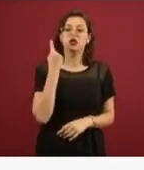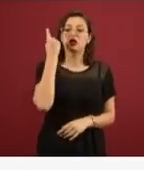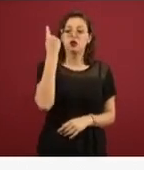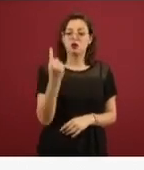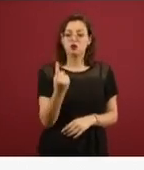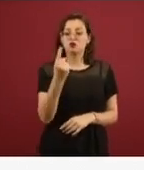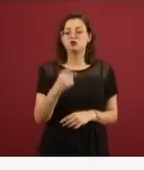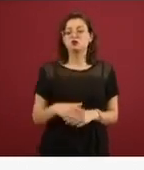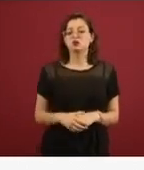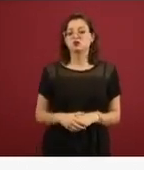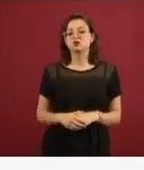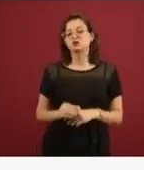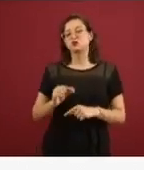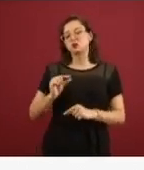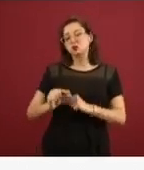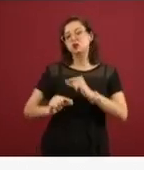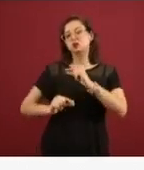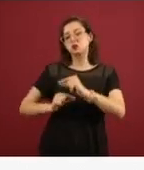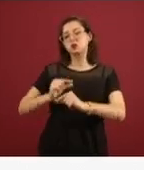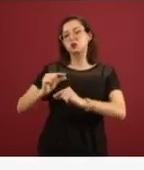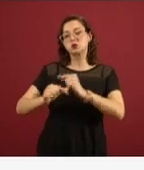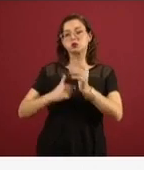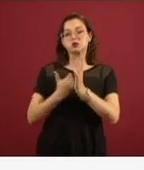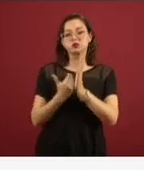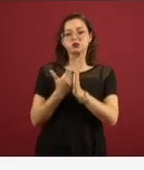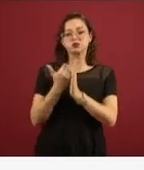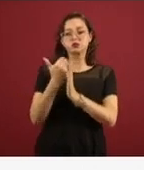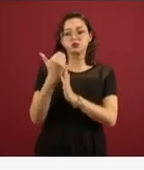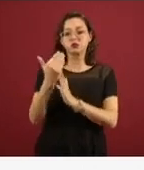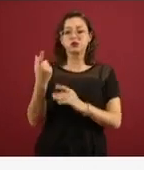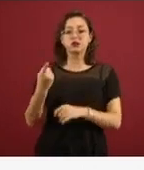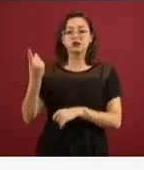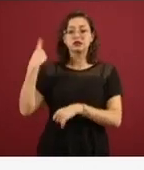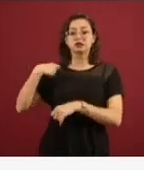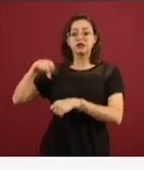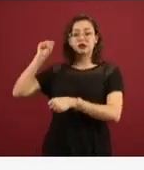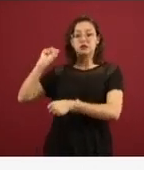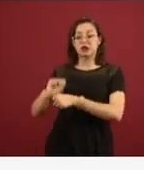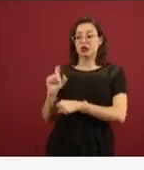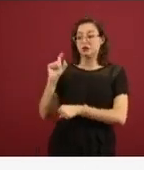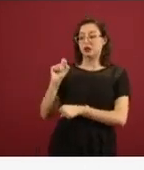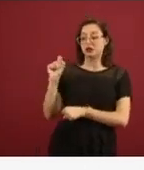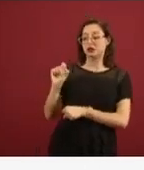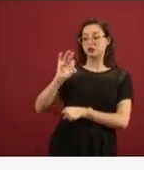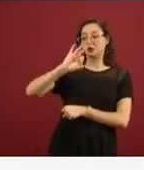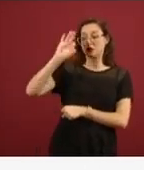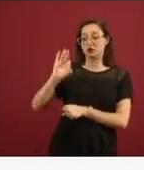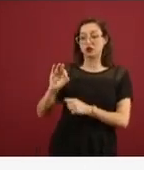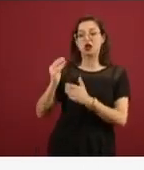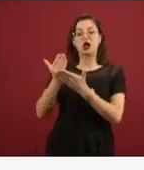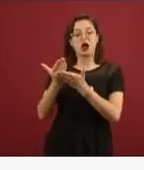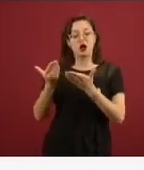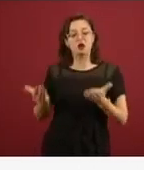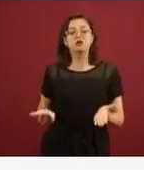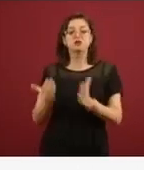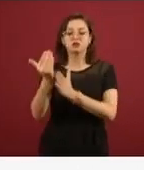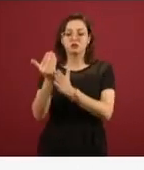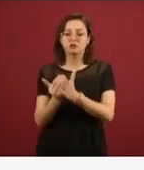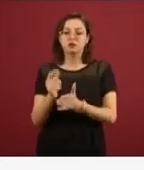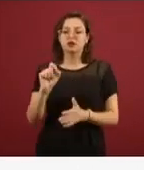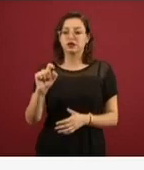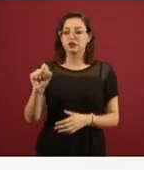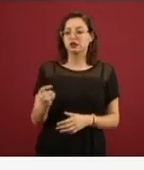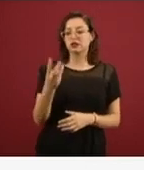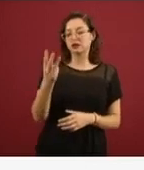incrementos, digamos que pequeños, recordando que la semana pasada habíamos cerrado alrededor del 20%, bueno, podríamos decir que ahora hemos llegado ya a un